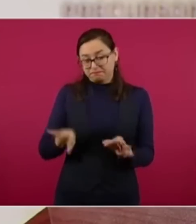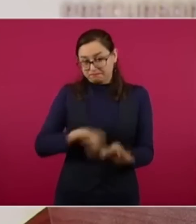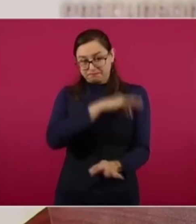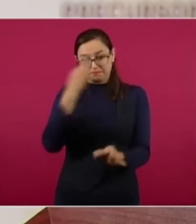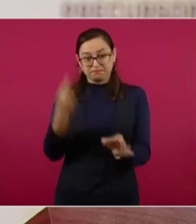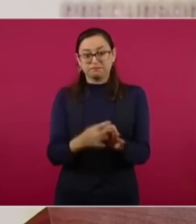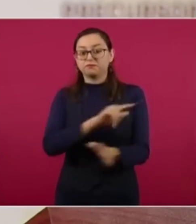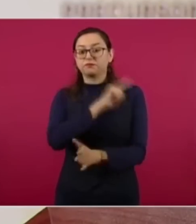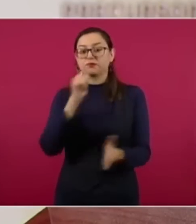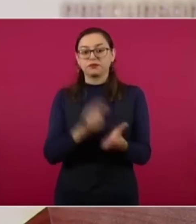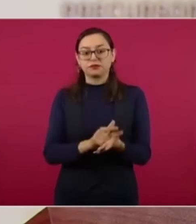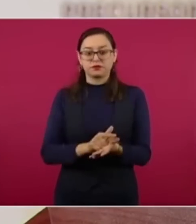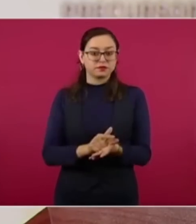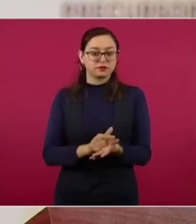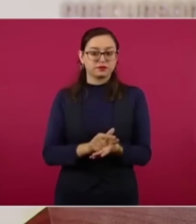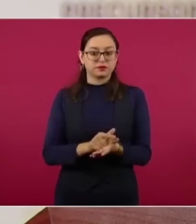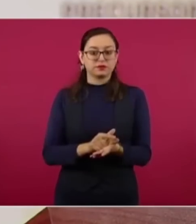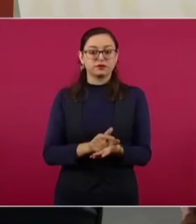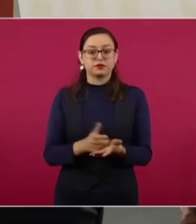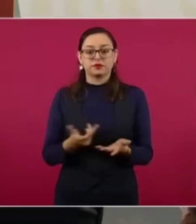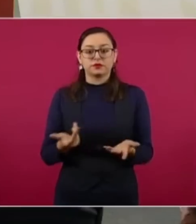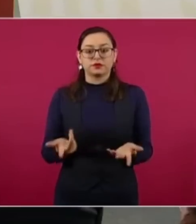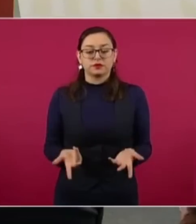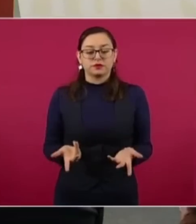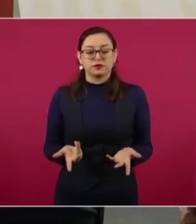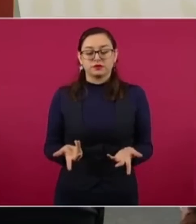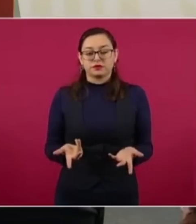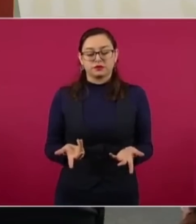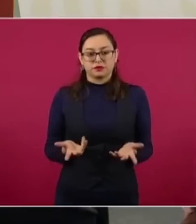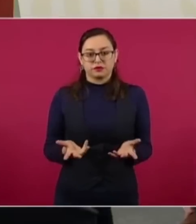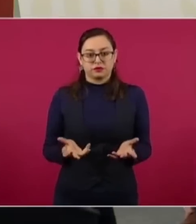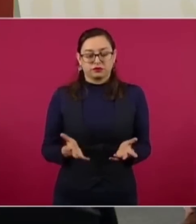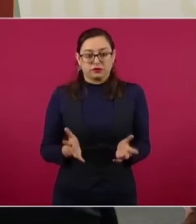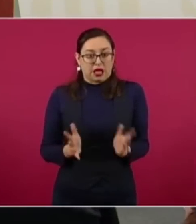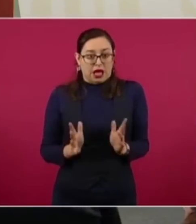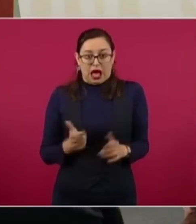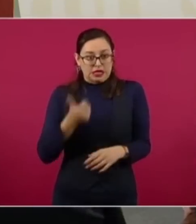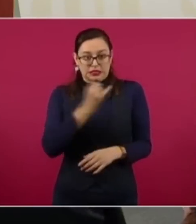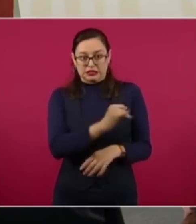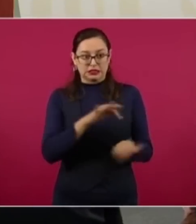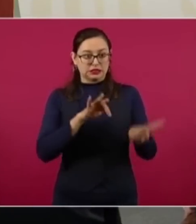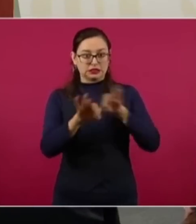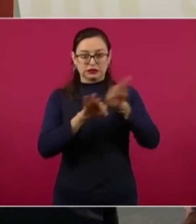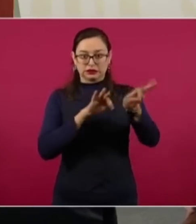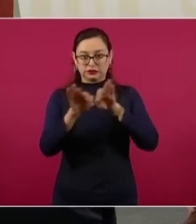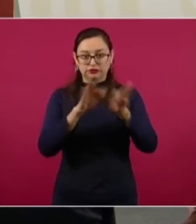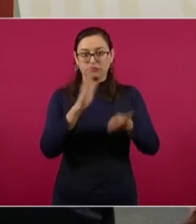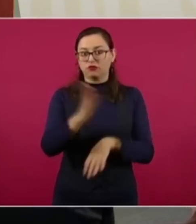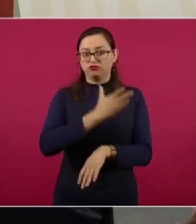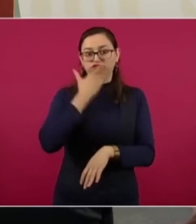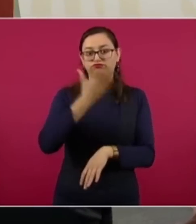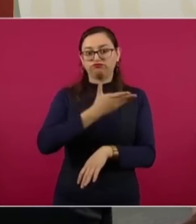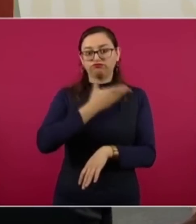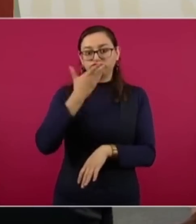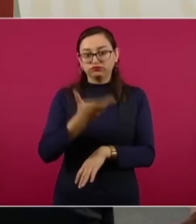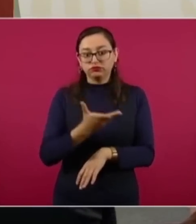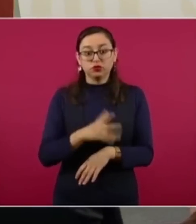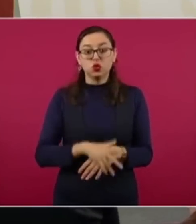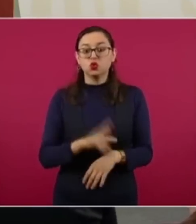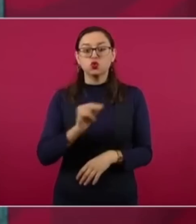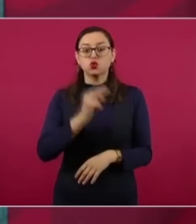Es más, es un asunto, hasta les diría, de rutina. No hace falta que me